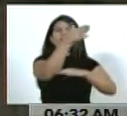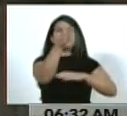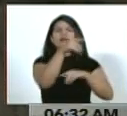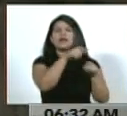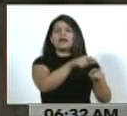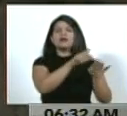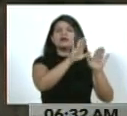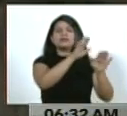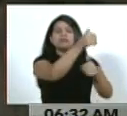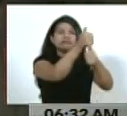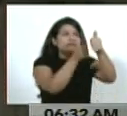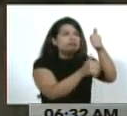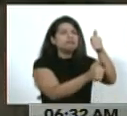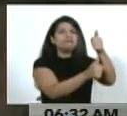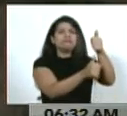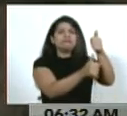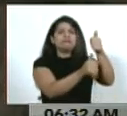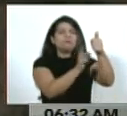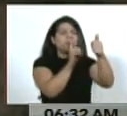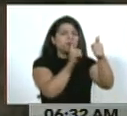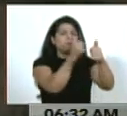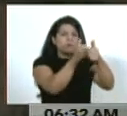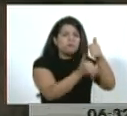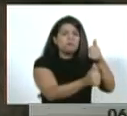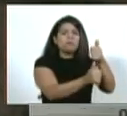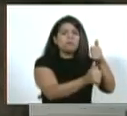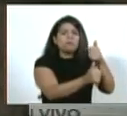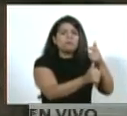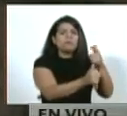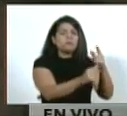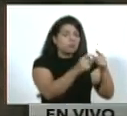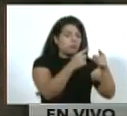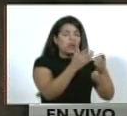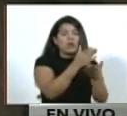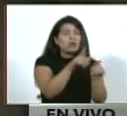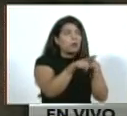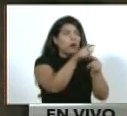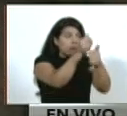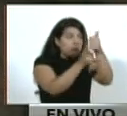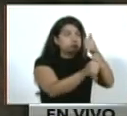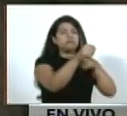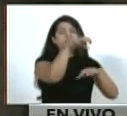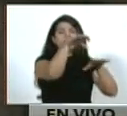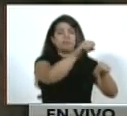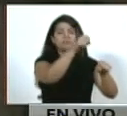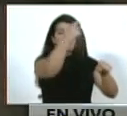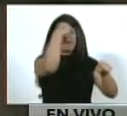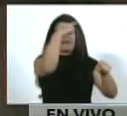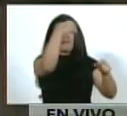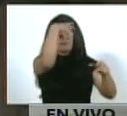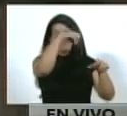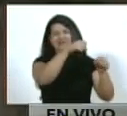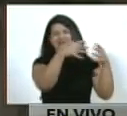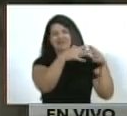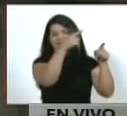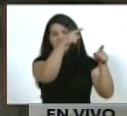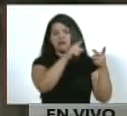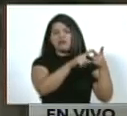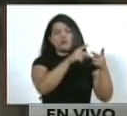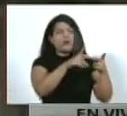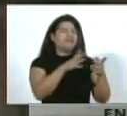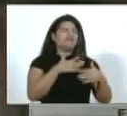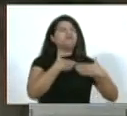de la sumisión, de la genuflexión ante los imperios, ante el imperio hegemón de hoy, del